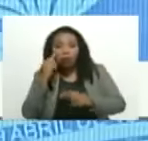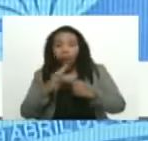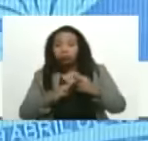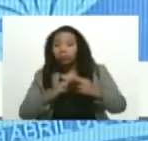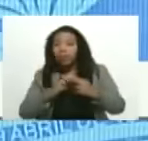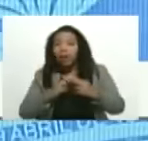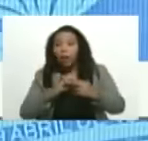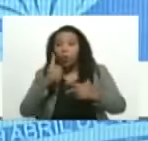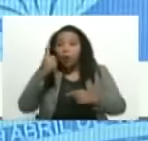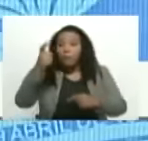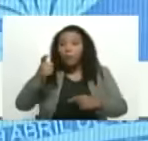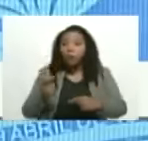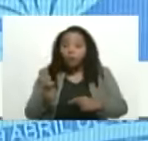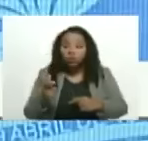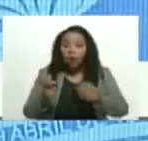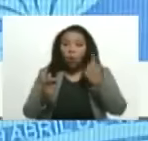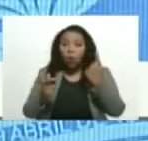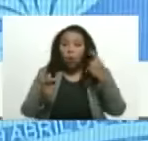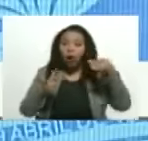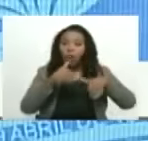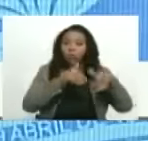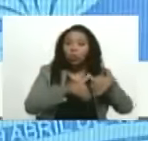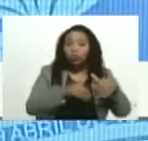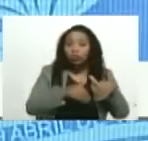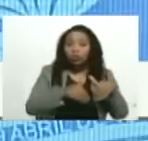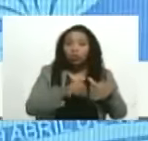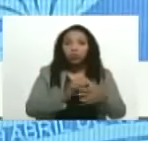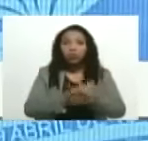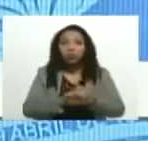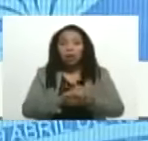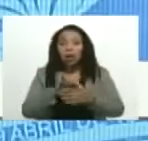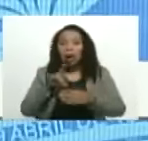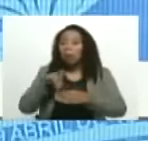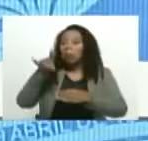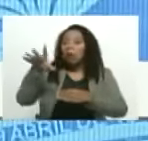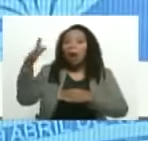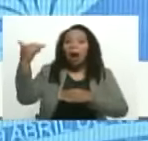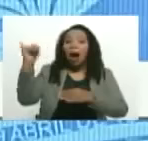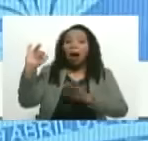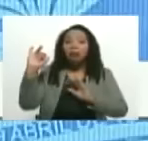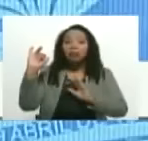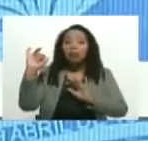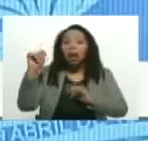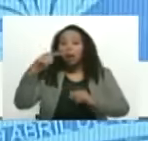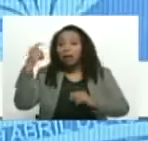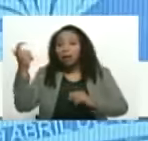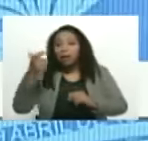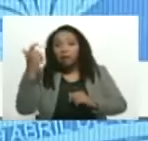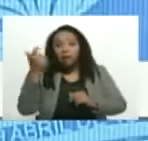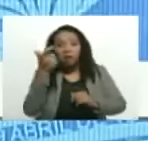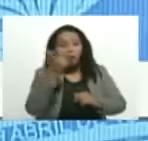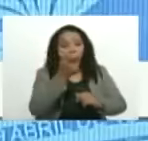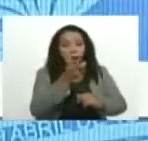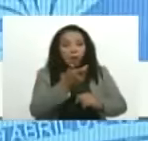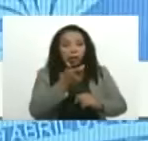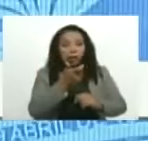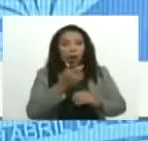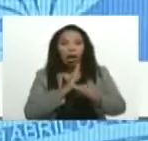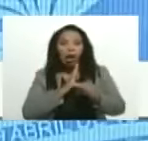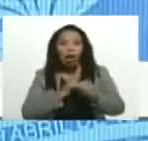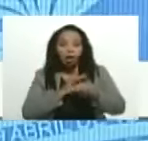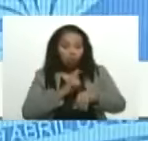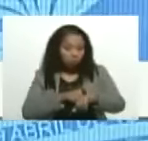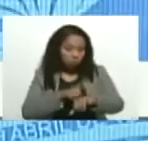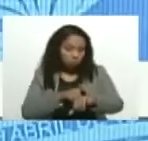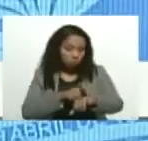un elector, un voto. Y los dejaban allí, en el centro de votación, en busca de la foto. Incluso retardaron el tiempo